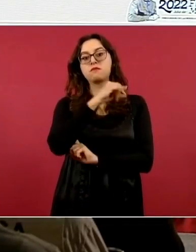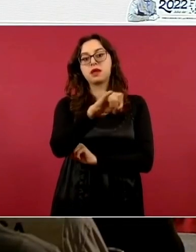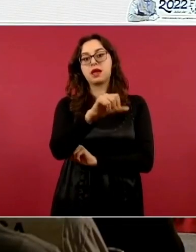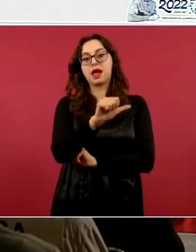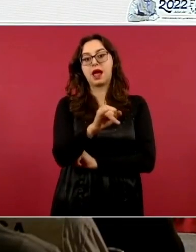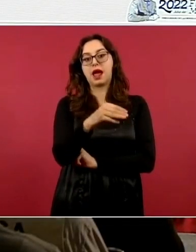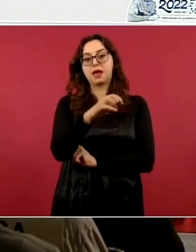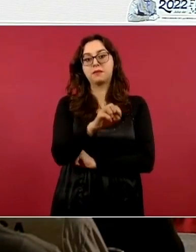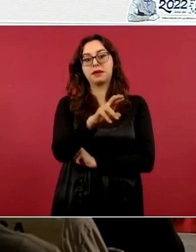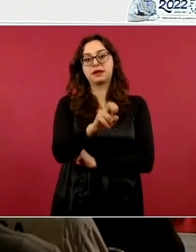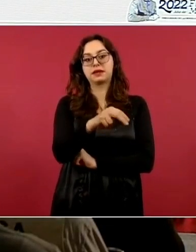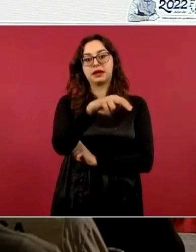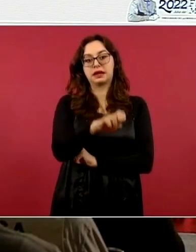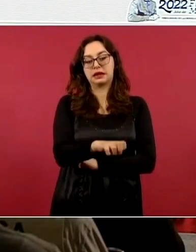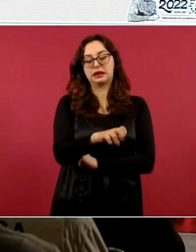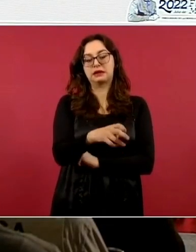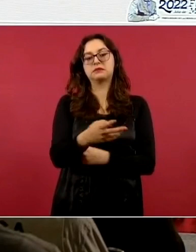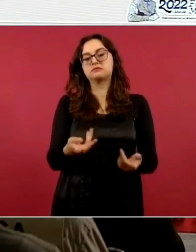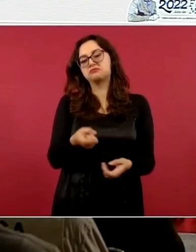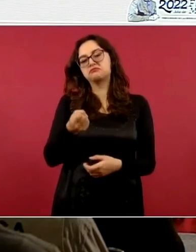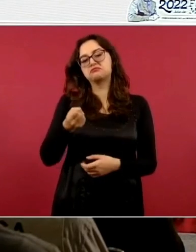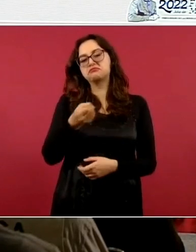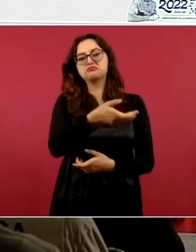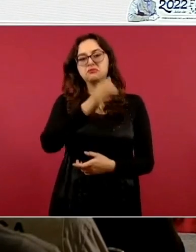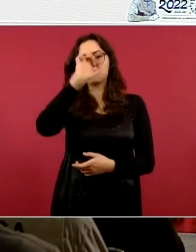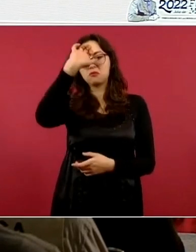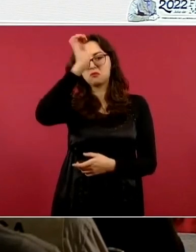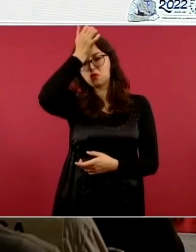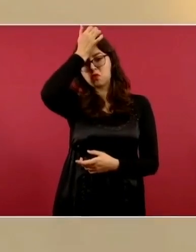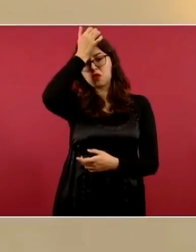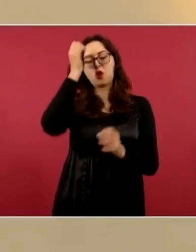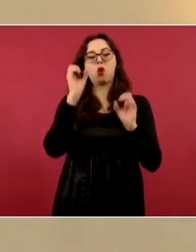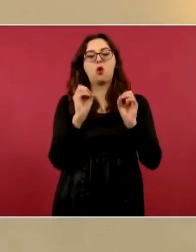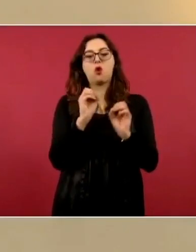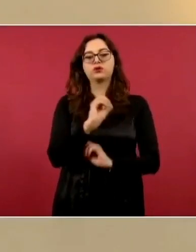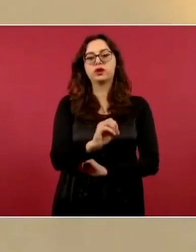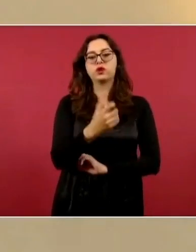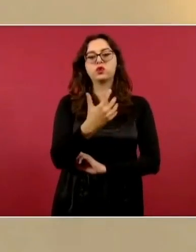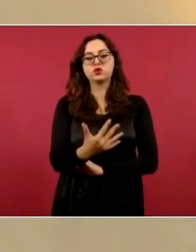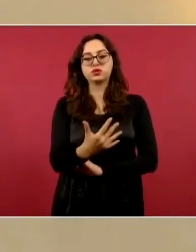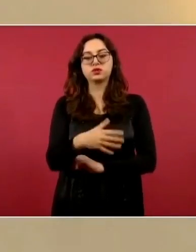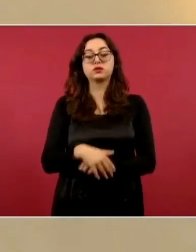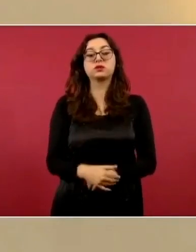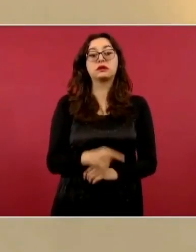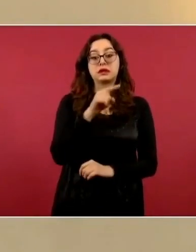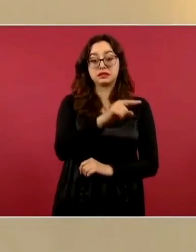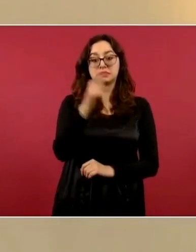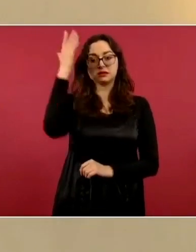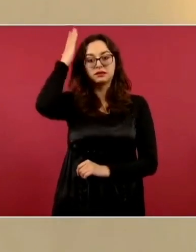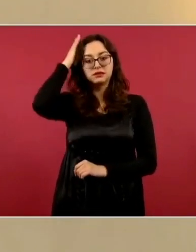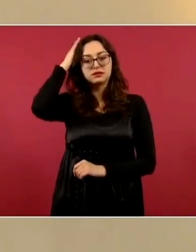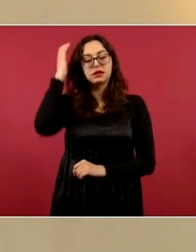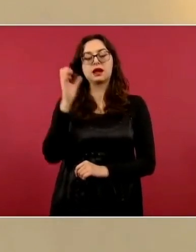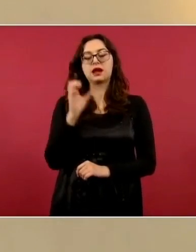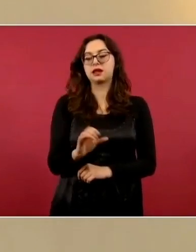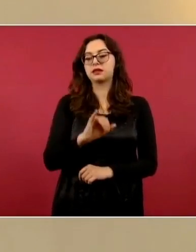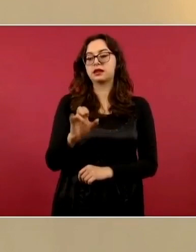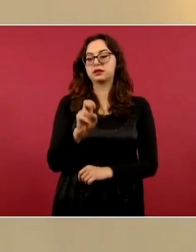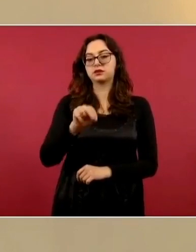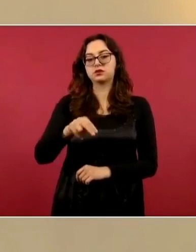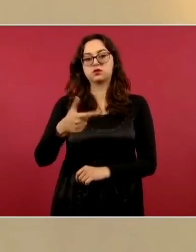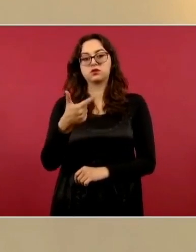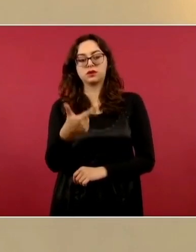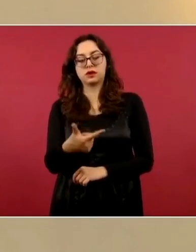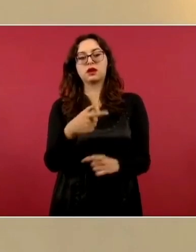René alias El borrego y hoy el cero cinco Este es un jefe Regional del Cartel Jalisco nueva generación en